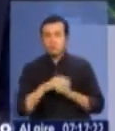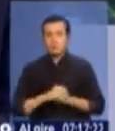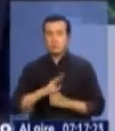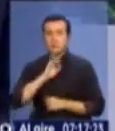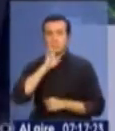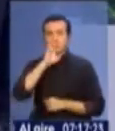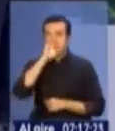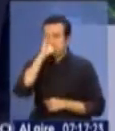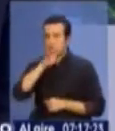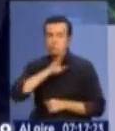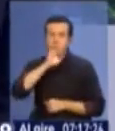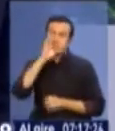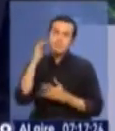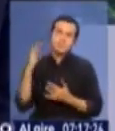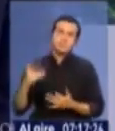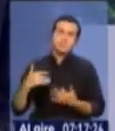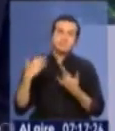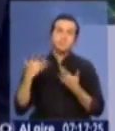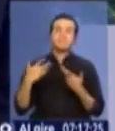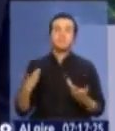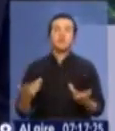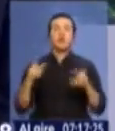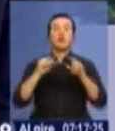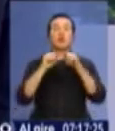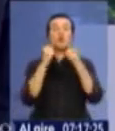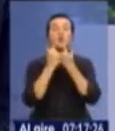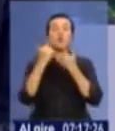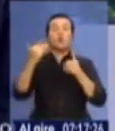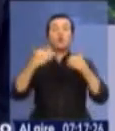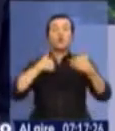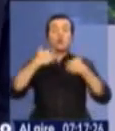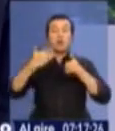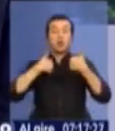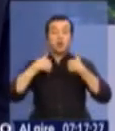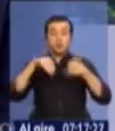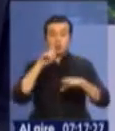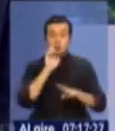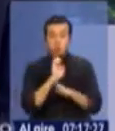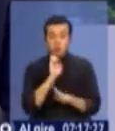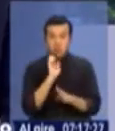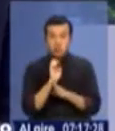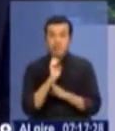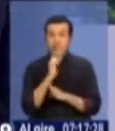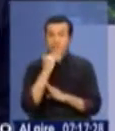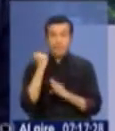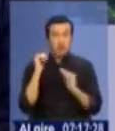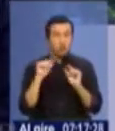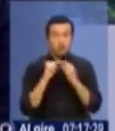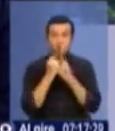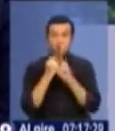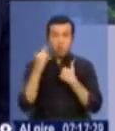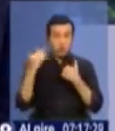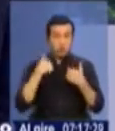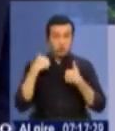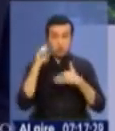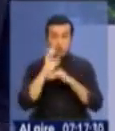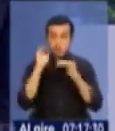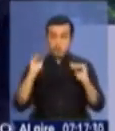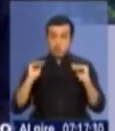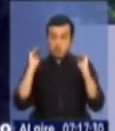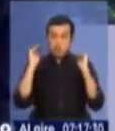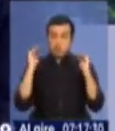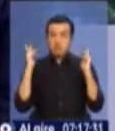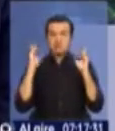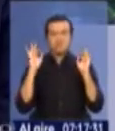expectativa es que los grupos de teatro ecuatorianos los mejores grupos de teatro ecuatoriano no piden favor a ningún